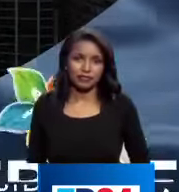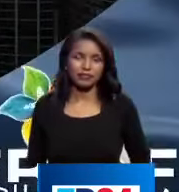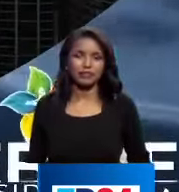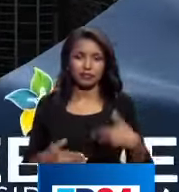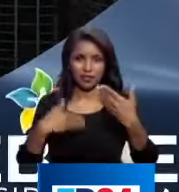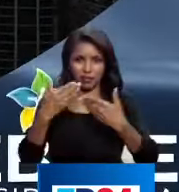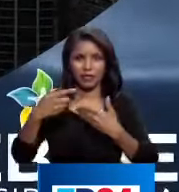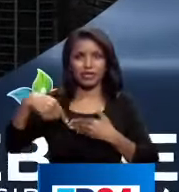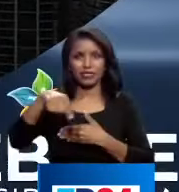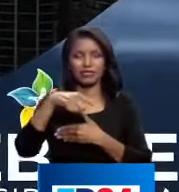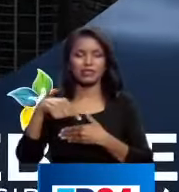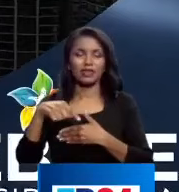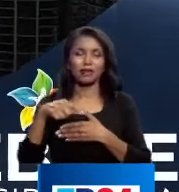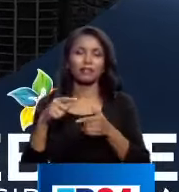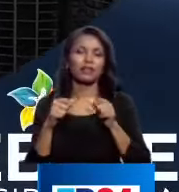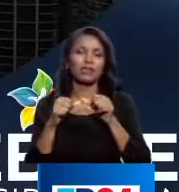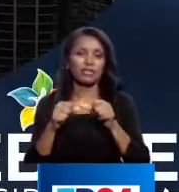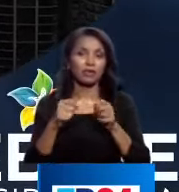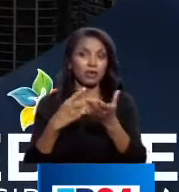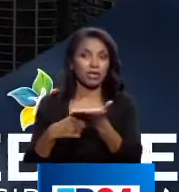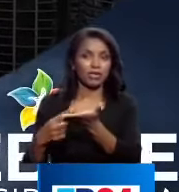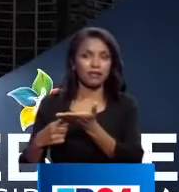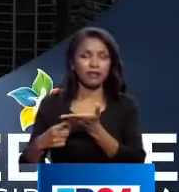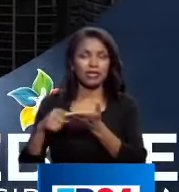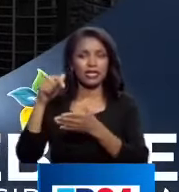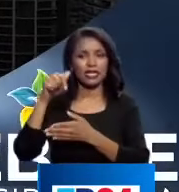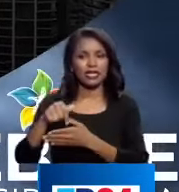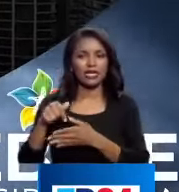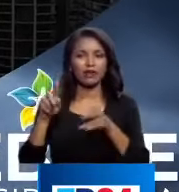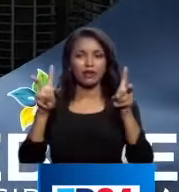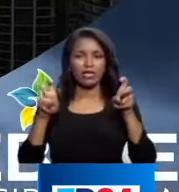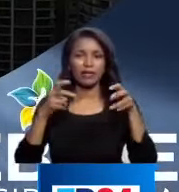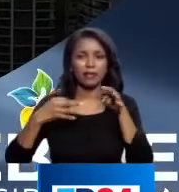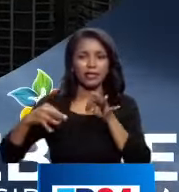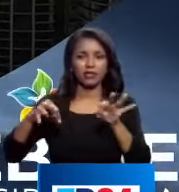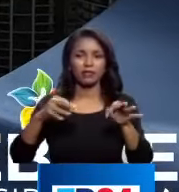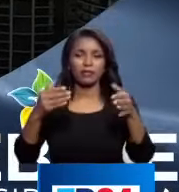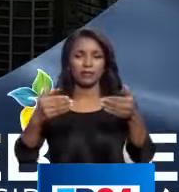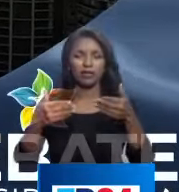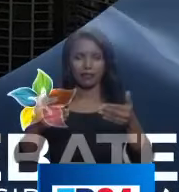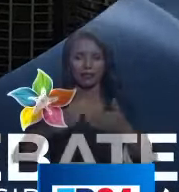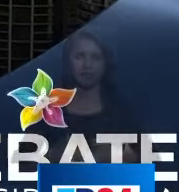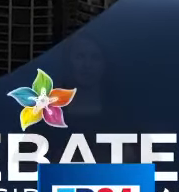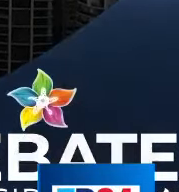Pronto regresamos con el debate presidencial de la Cámara Nacional de Turismo de Panamá.